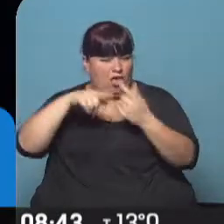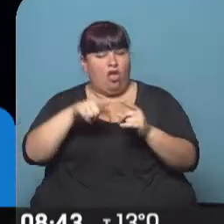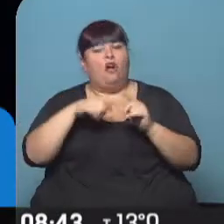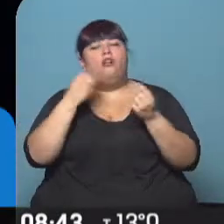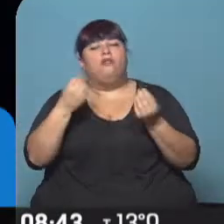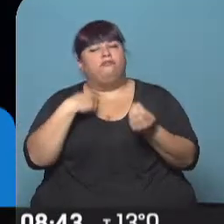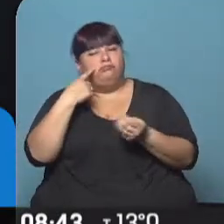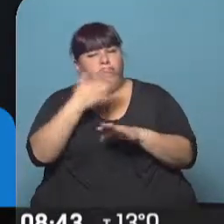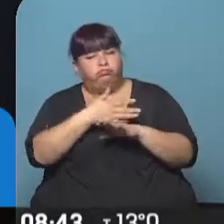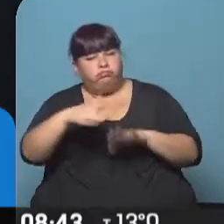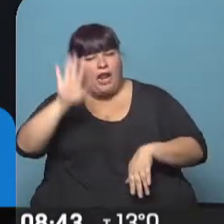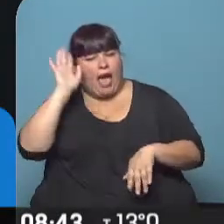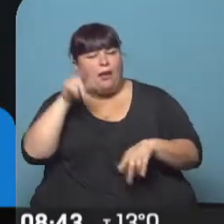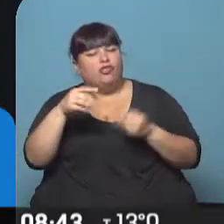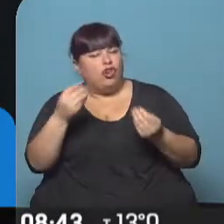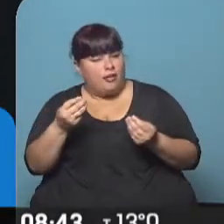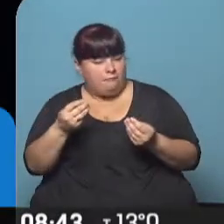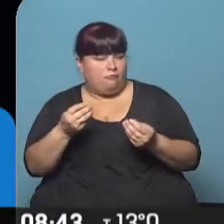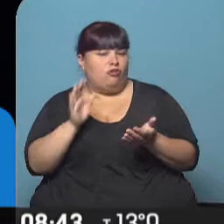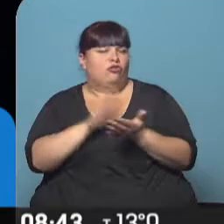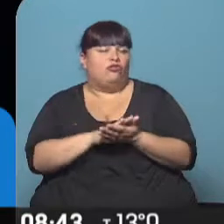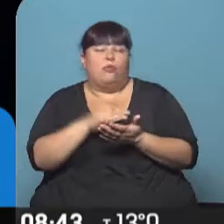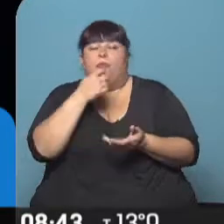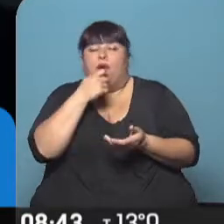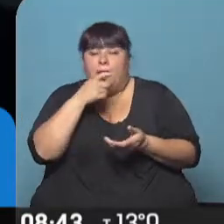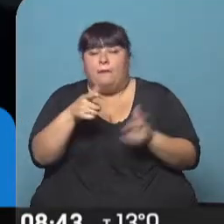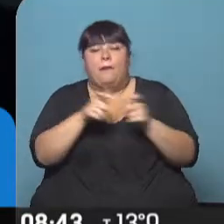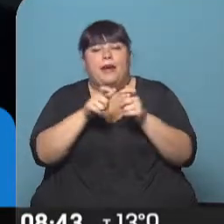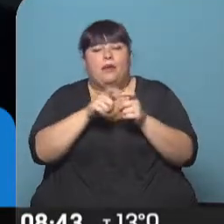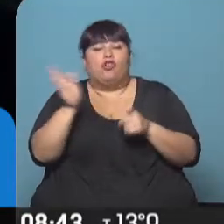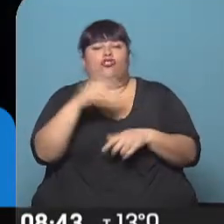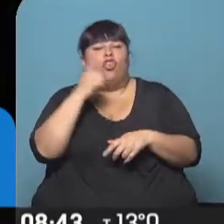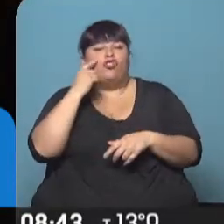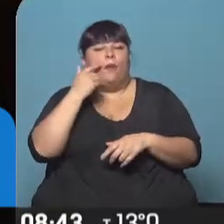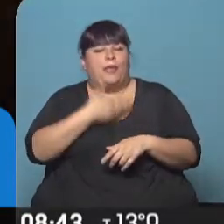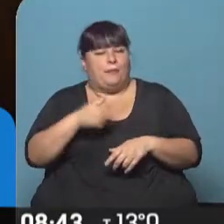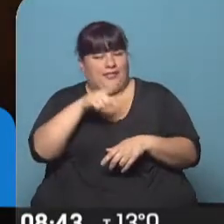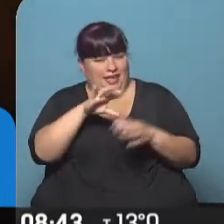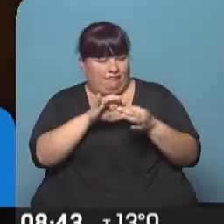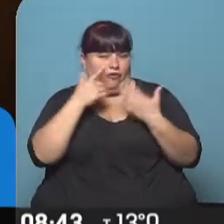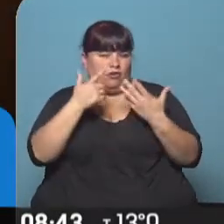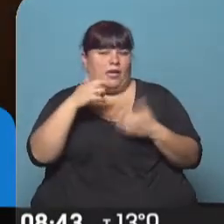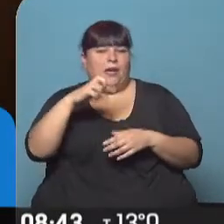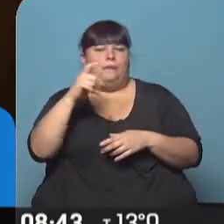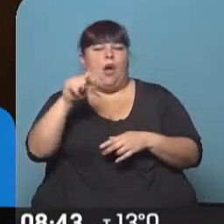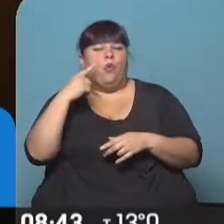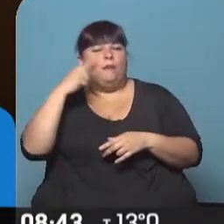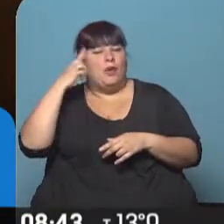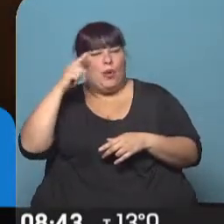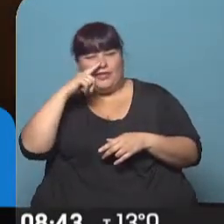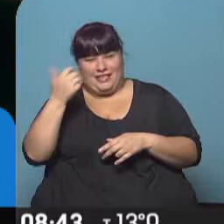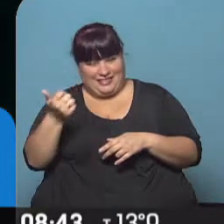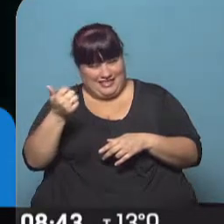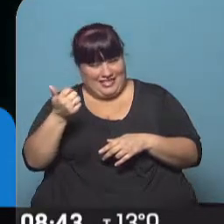lo que hemos visto en la mayoría de los casos tiene que ver, por ejemplo, con la película Todos los hombres del presidente, clásico de Alan Pakula de